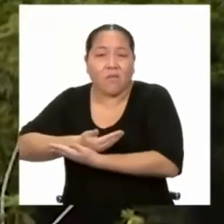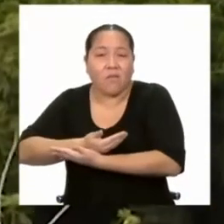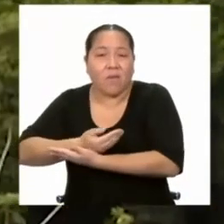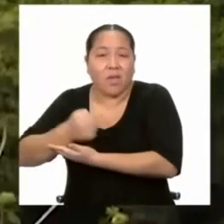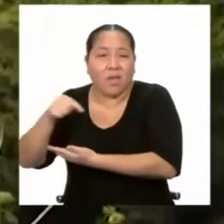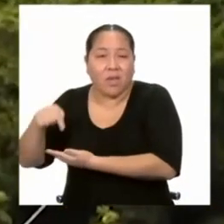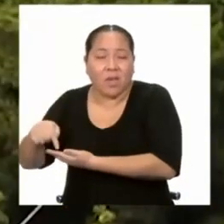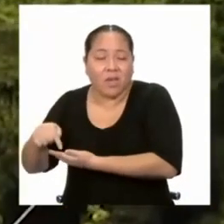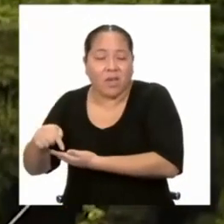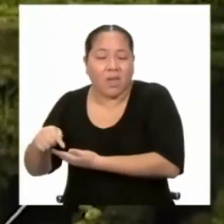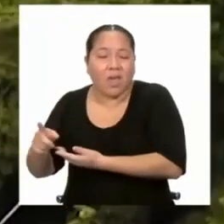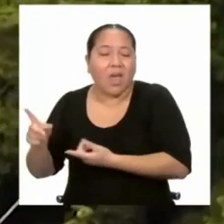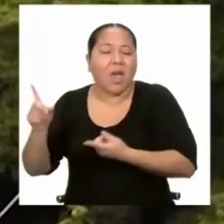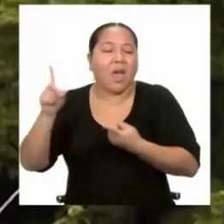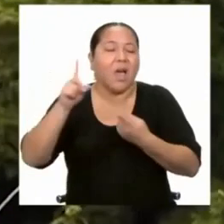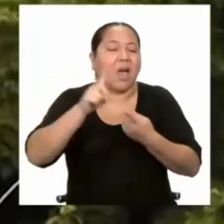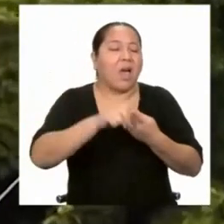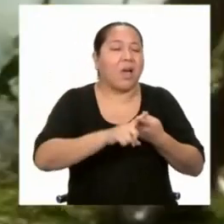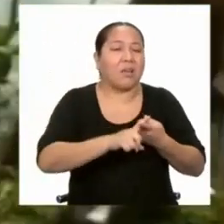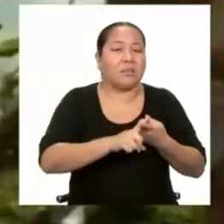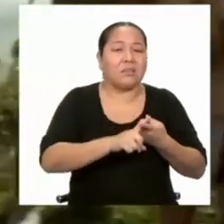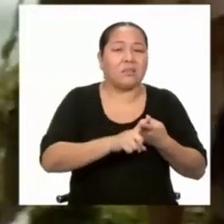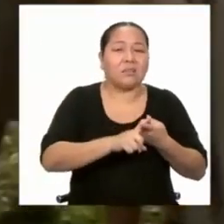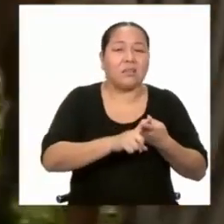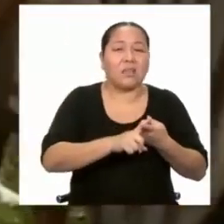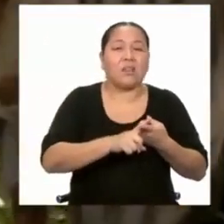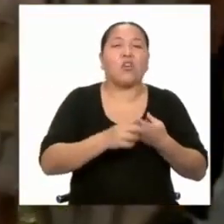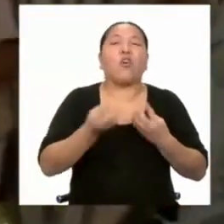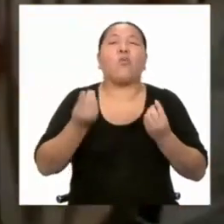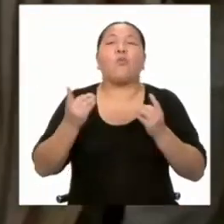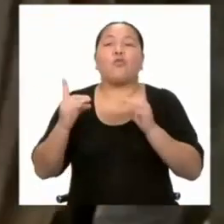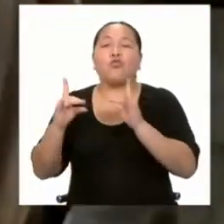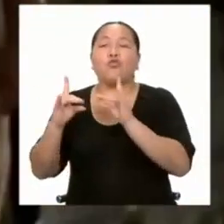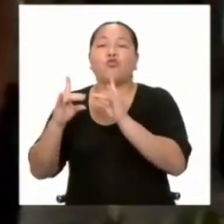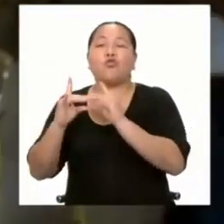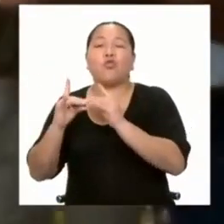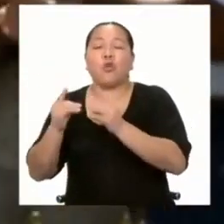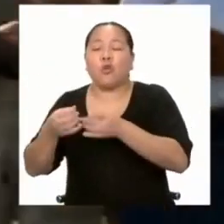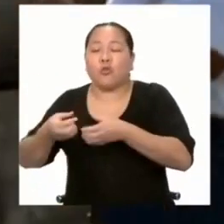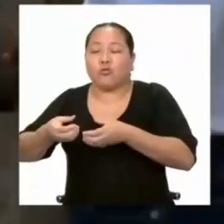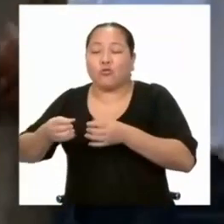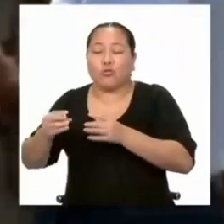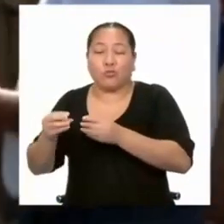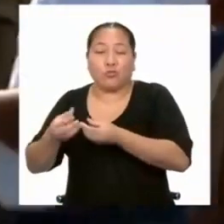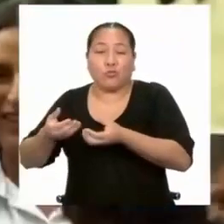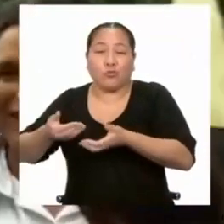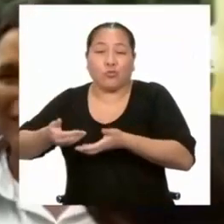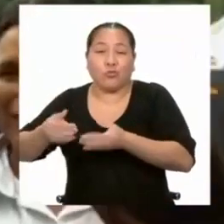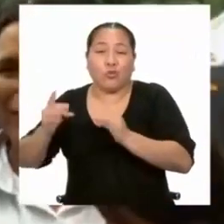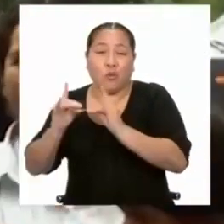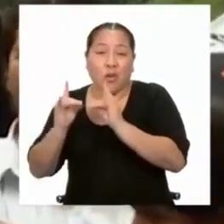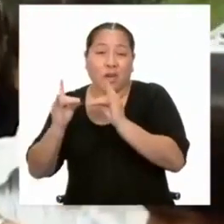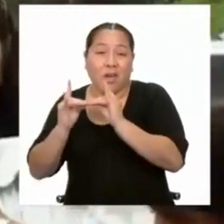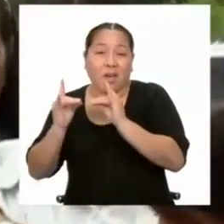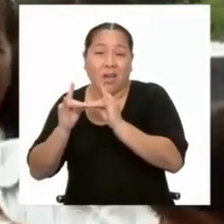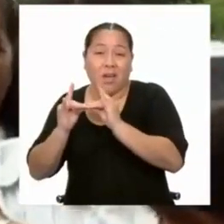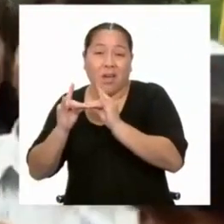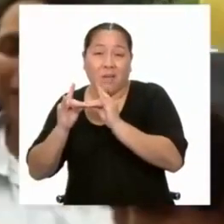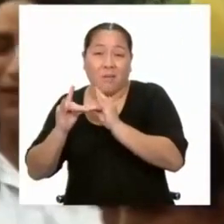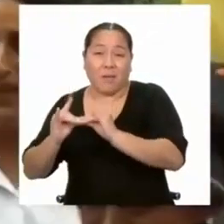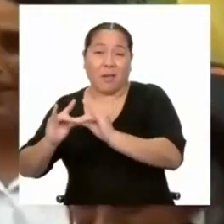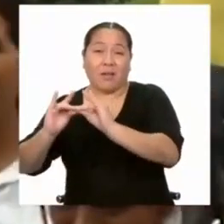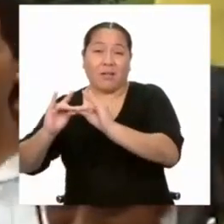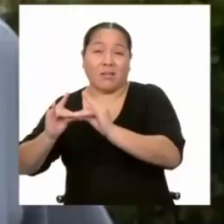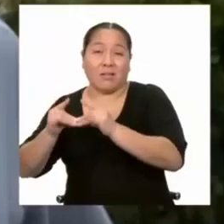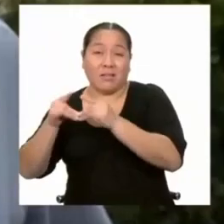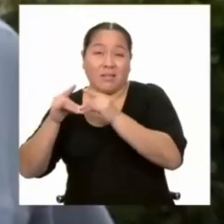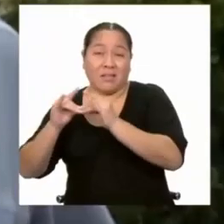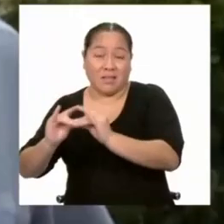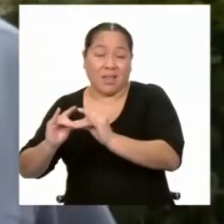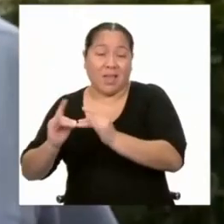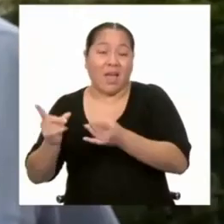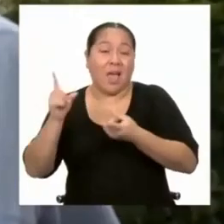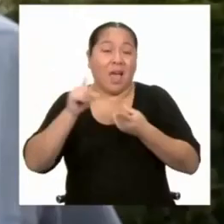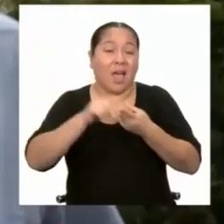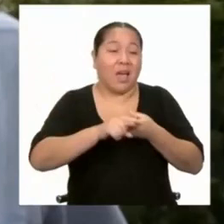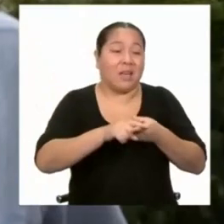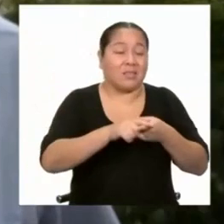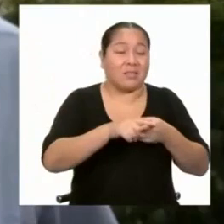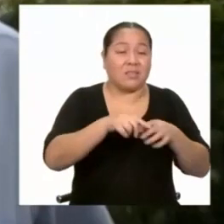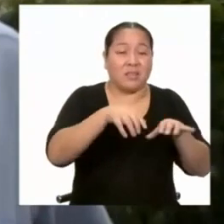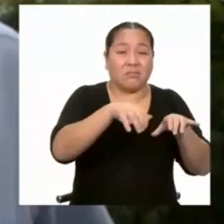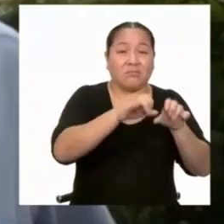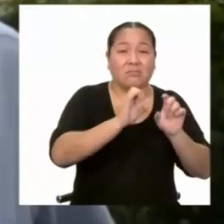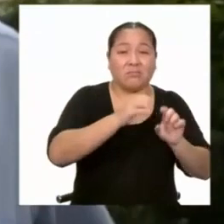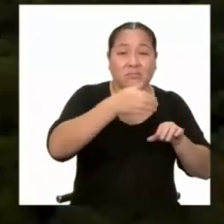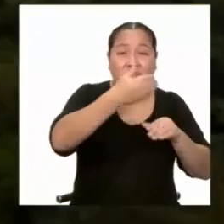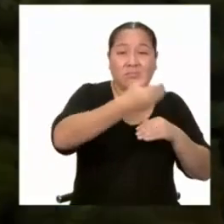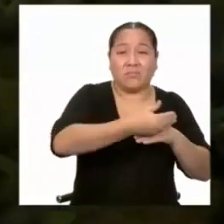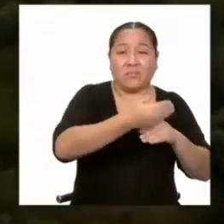viene de los bosques. Y el bosque es vida para mí, para usted y para toda la